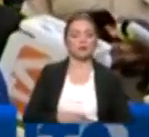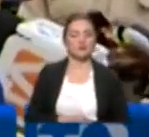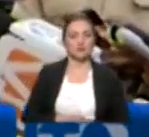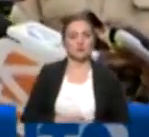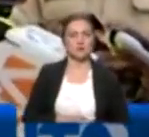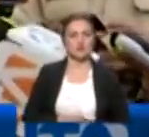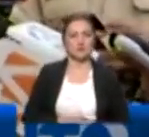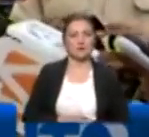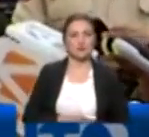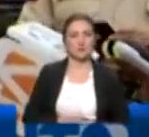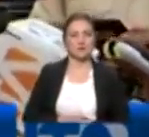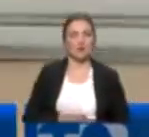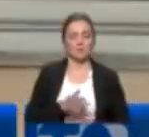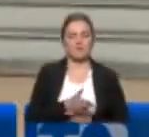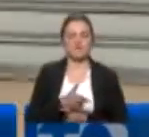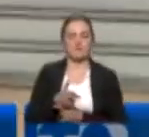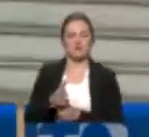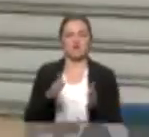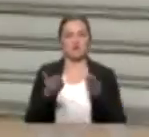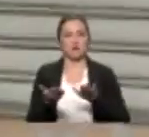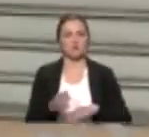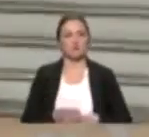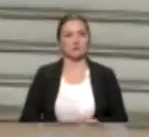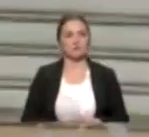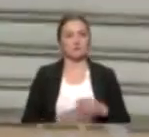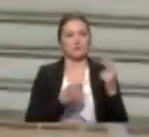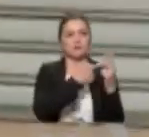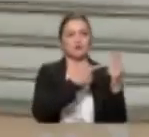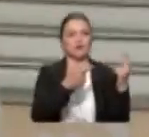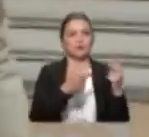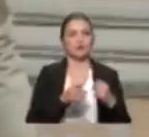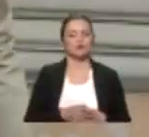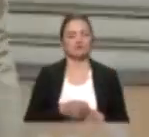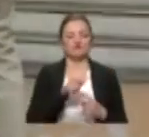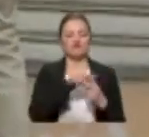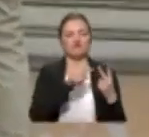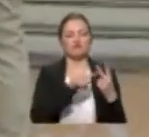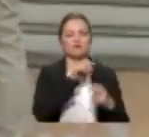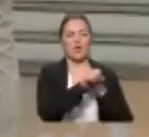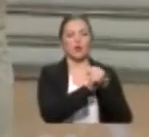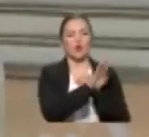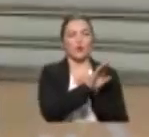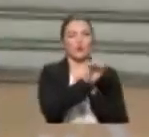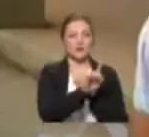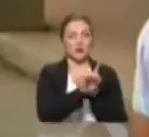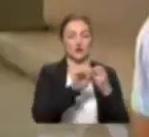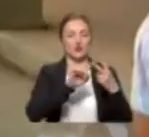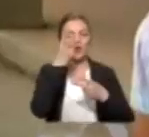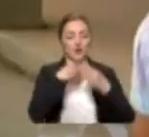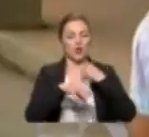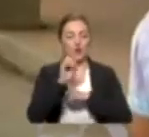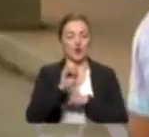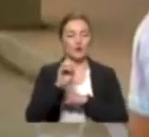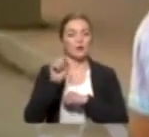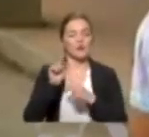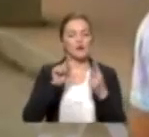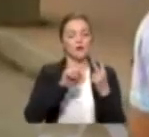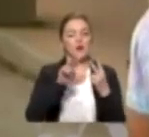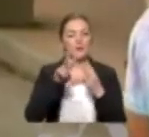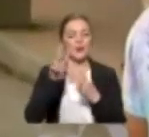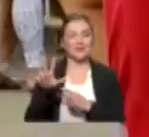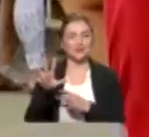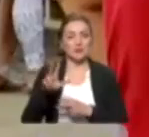la vida mediante el empleo de armas de fuego. Los fallecidos son Yalil Mohamed, tenía 41 años de edad, y su hijo Nasser Mohamed,